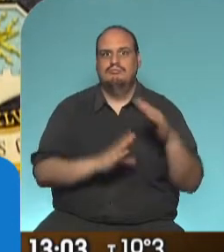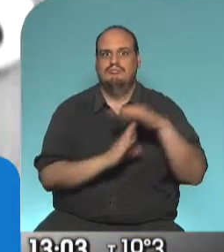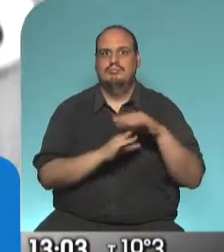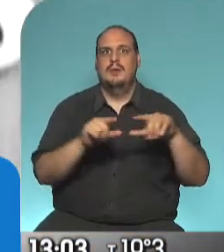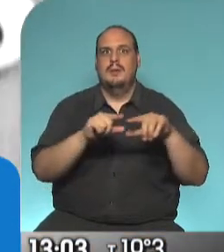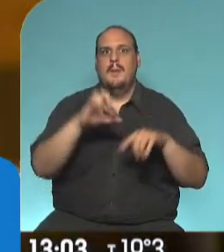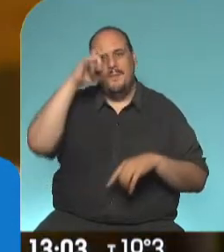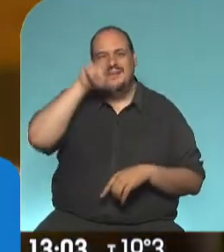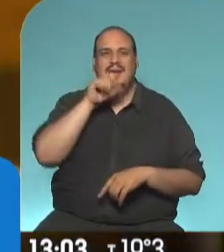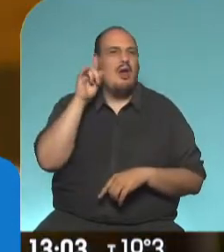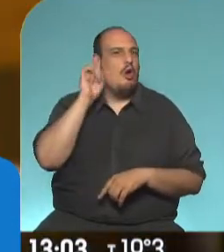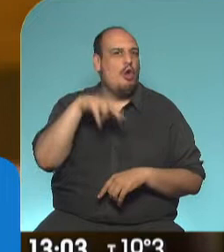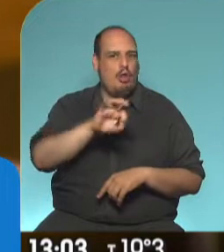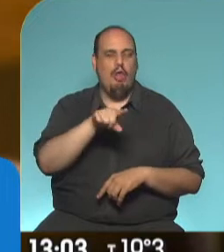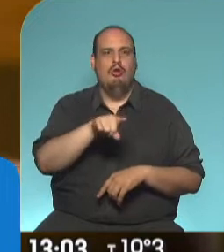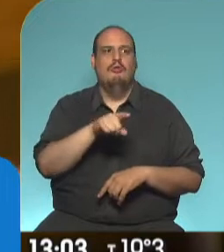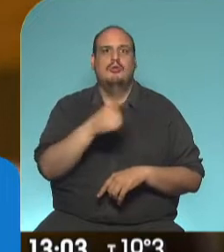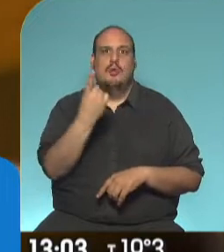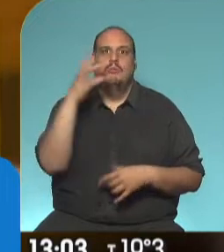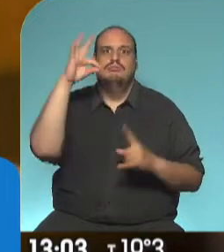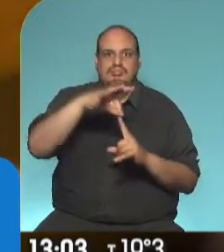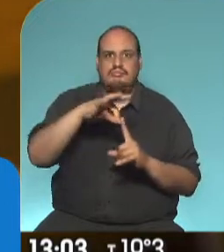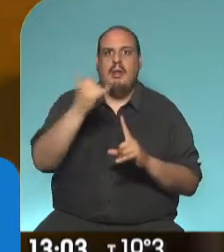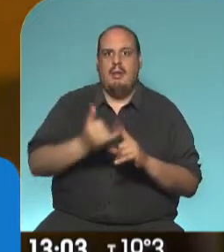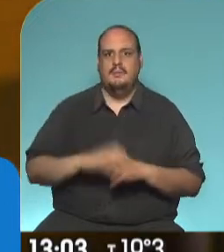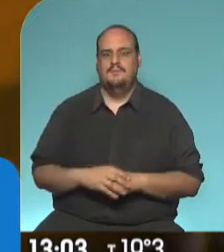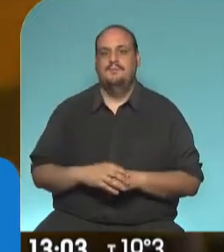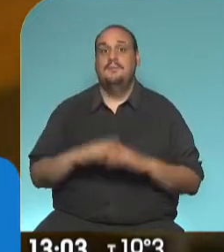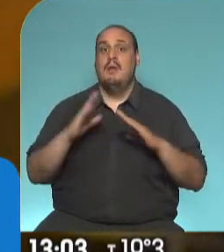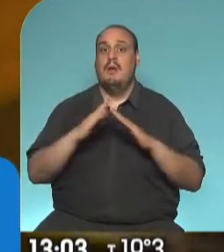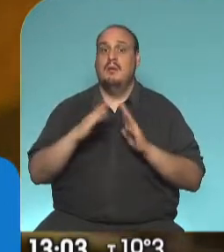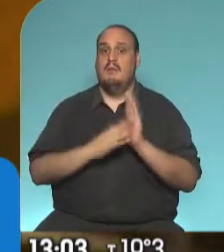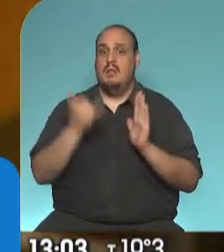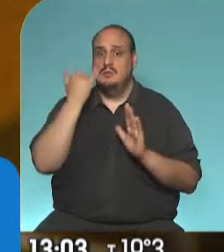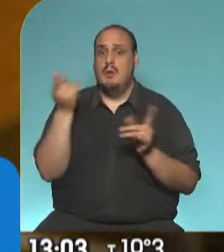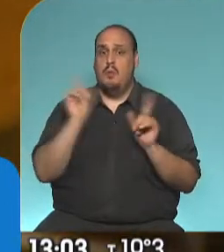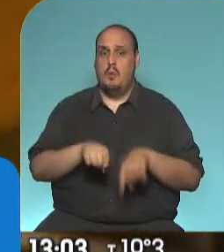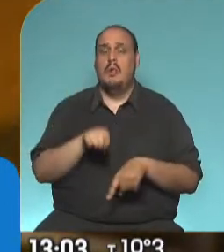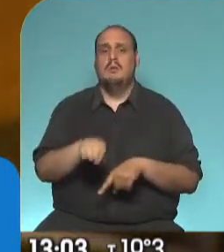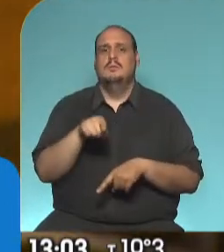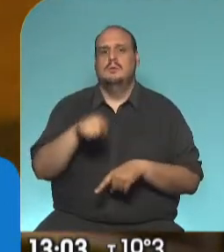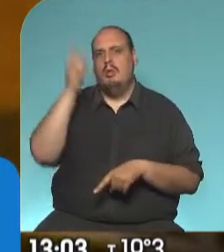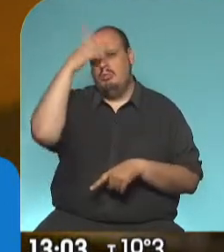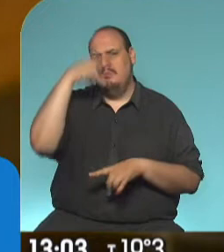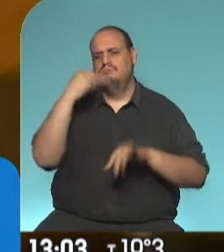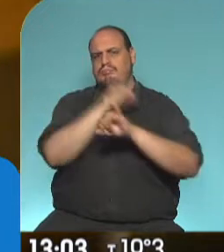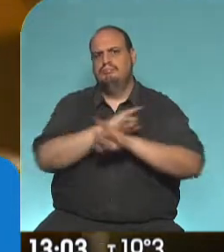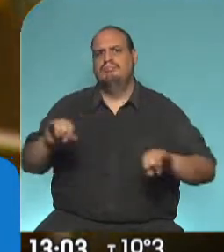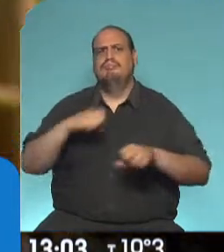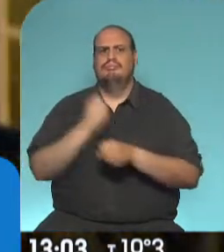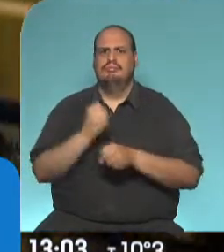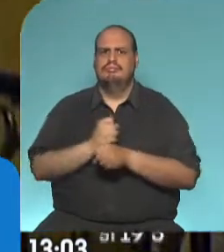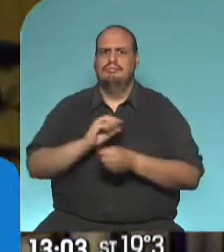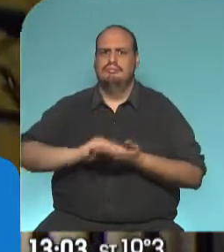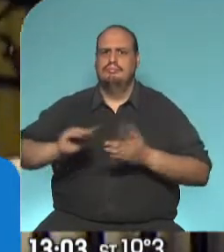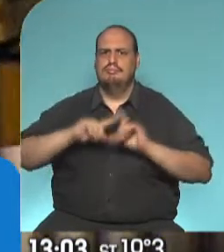Pentágono. De nuevo en la Casa Blanca, un ansioso Donald Trump hizo saber que ya trabajaba de nuevo en el Salón Oval y, según